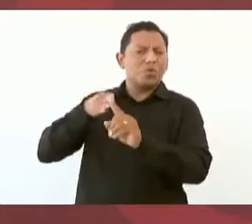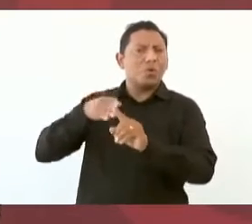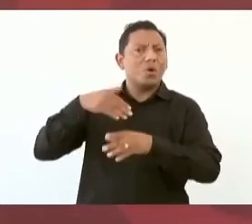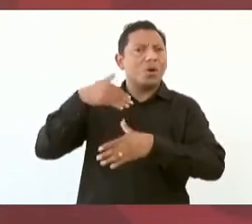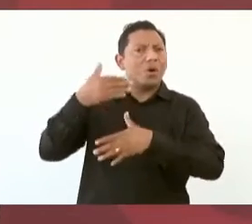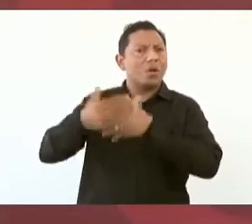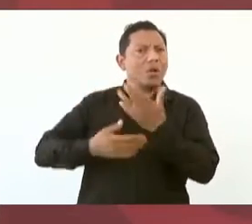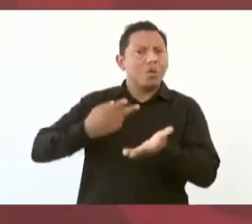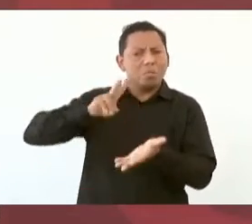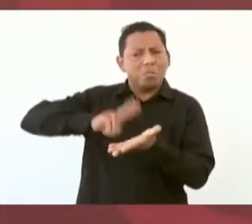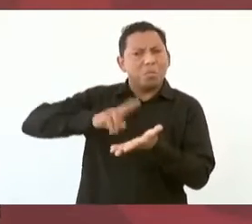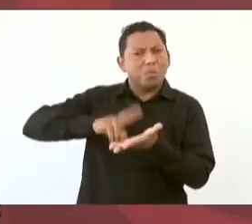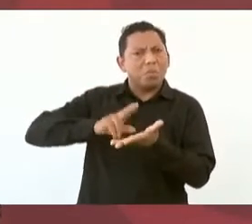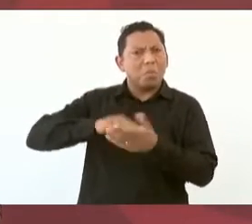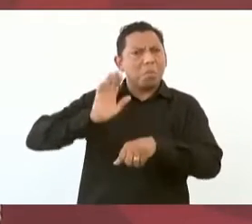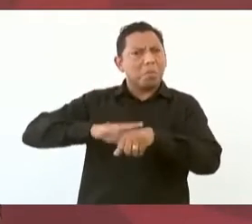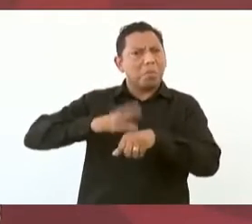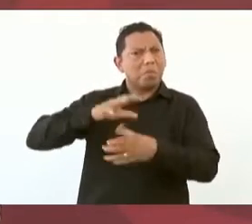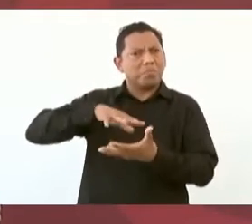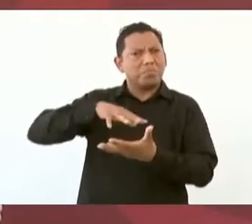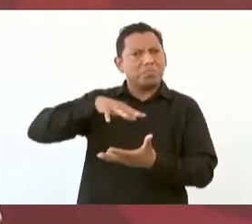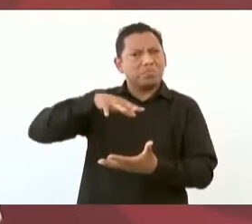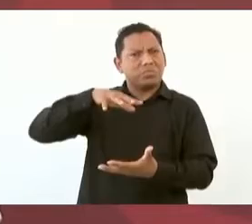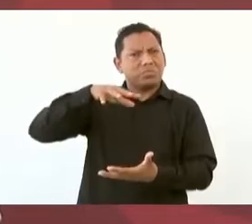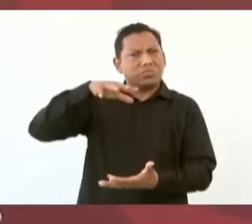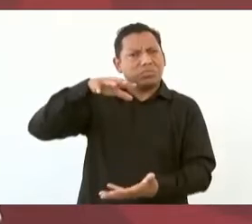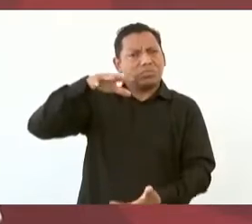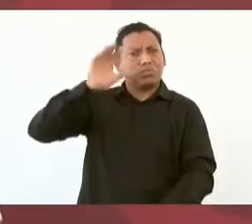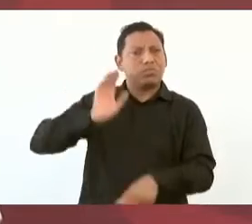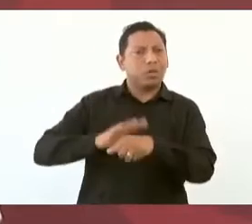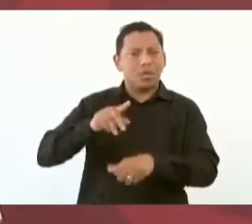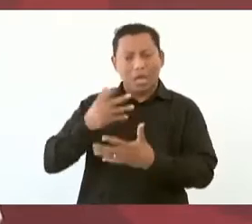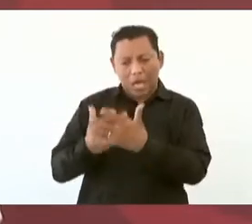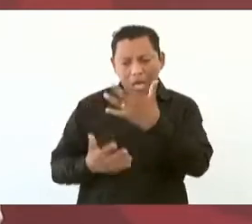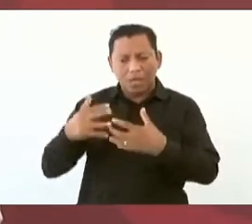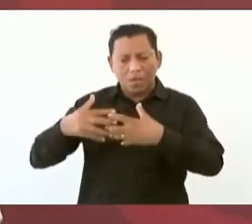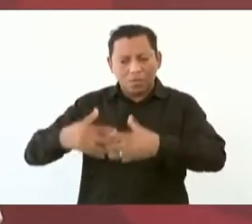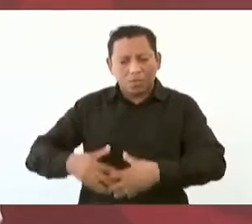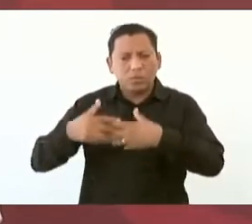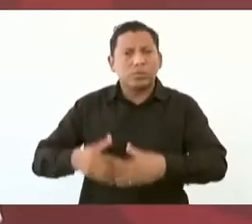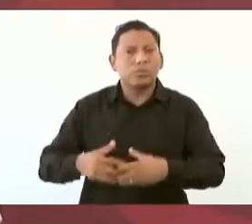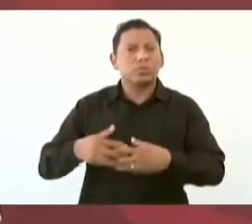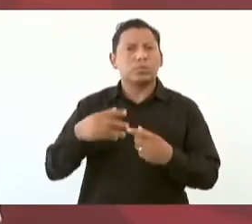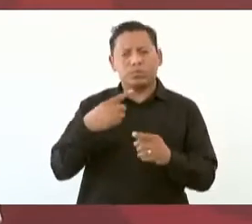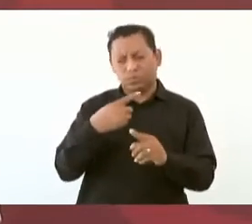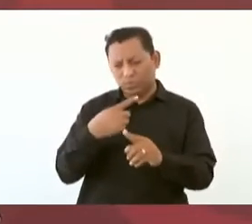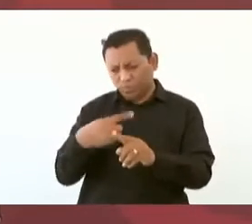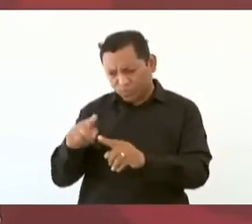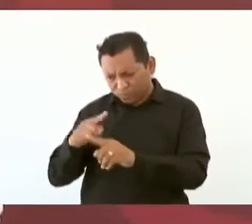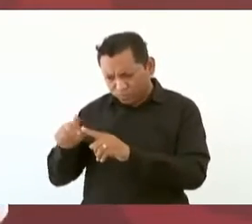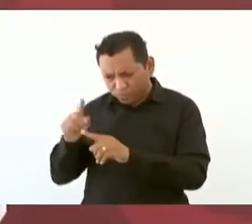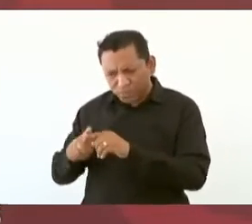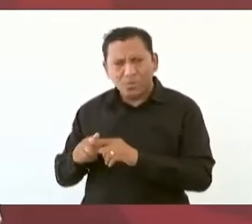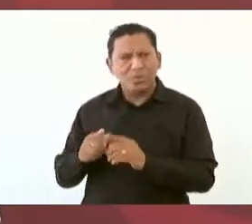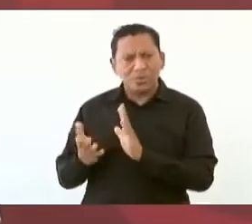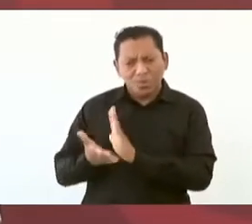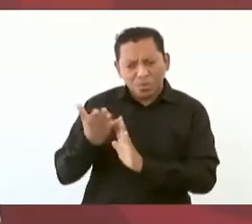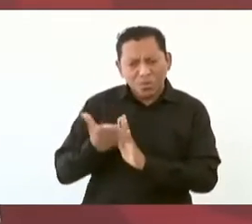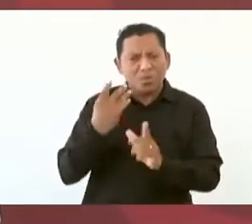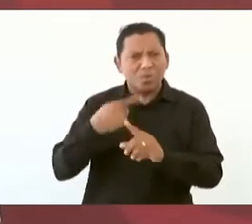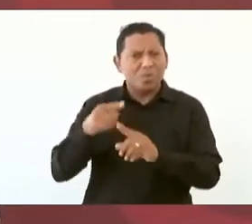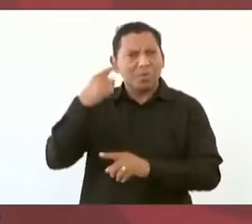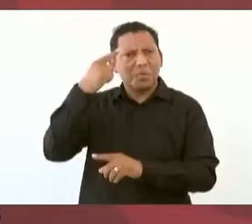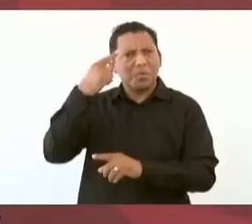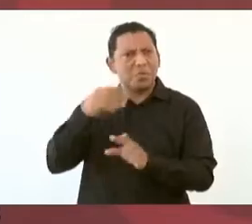multiplicador. Se hacen las obras, las plantas que son indispensables para